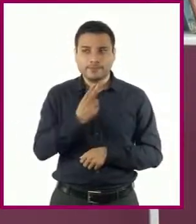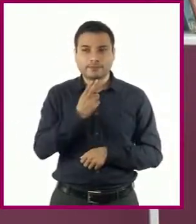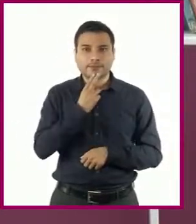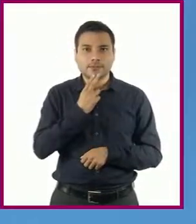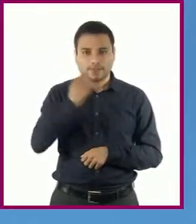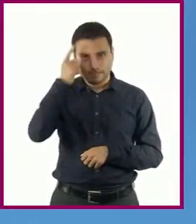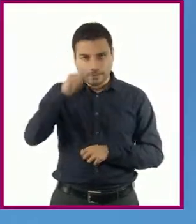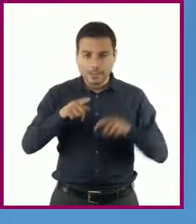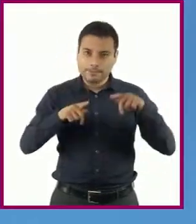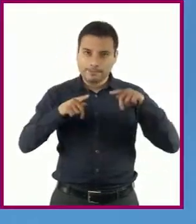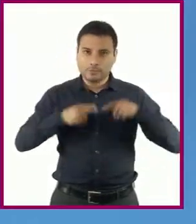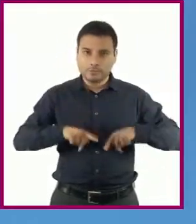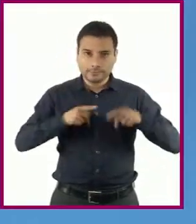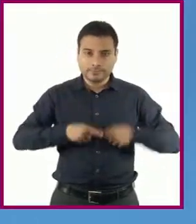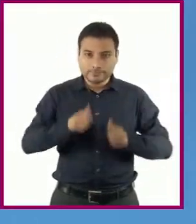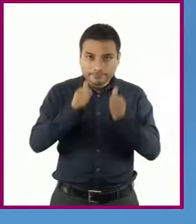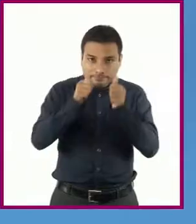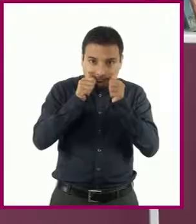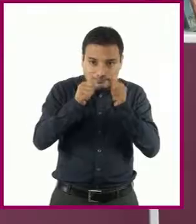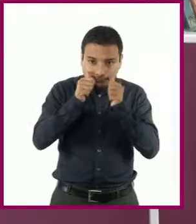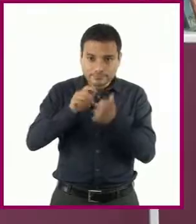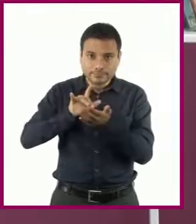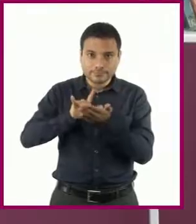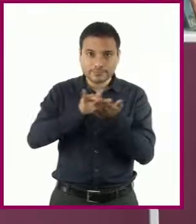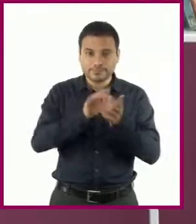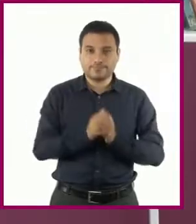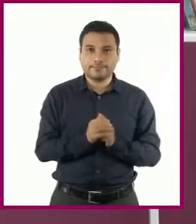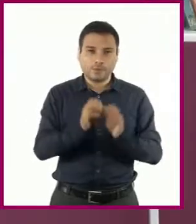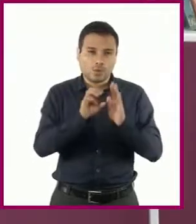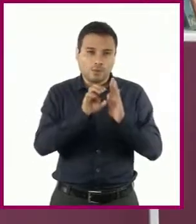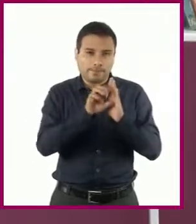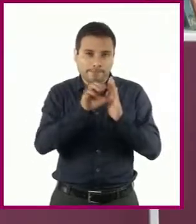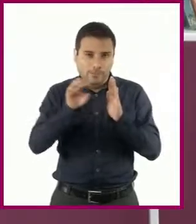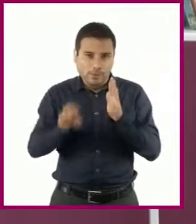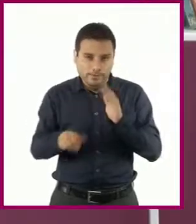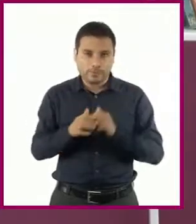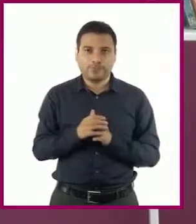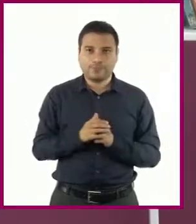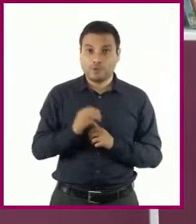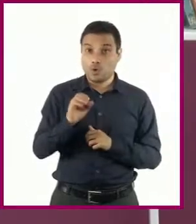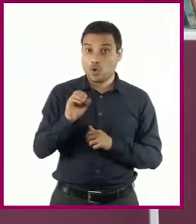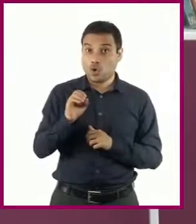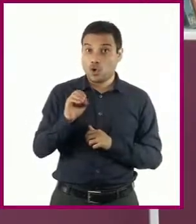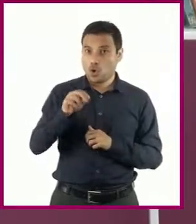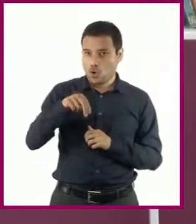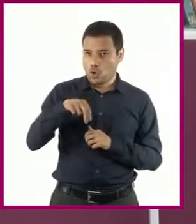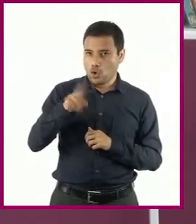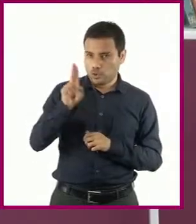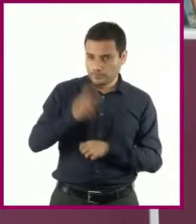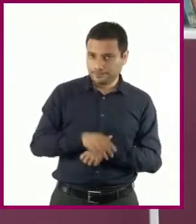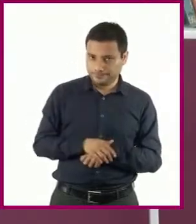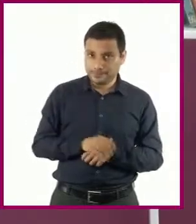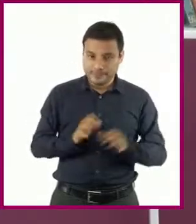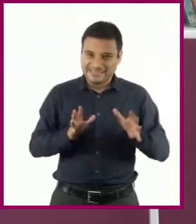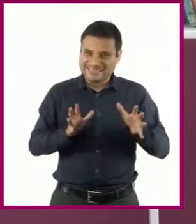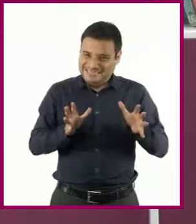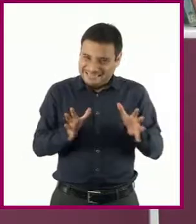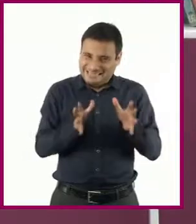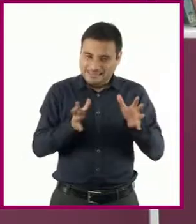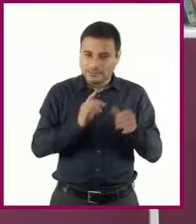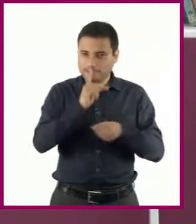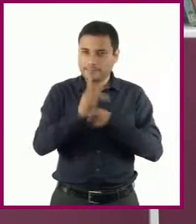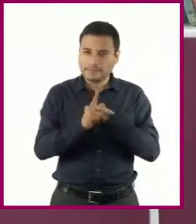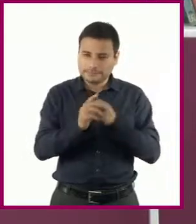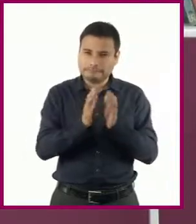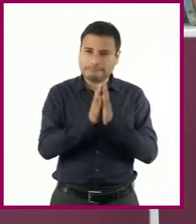seres humanos. Por ello, instituciones como la Organización de las Naciones Unidas han instado a los gobiernos de los países